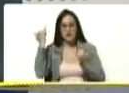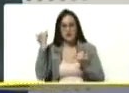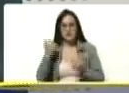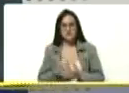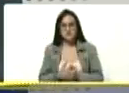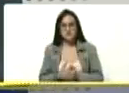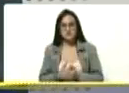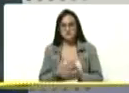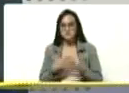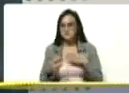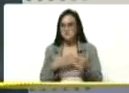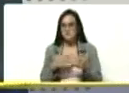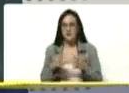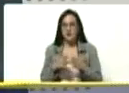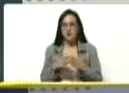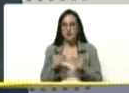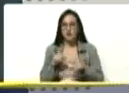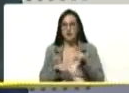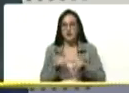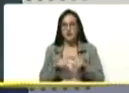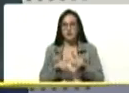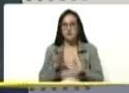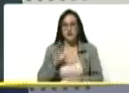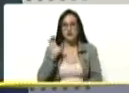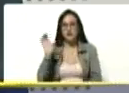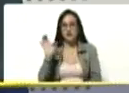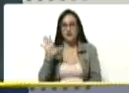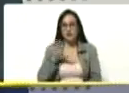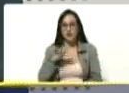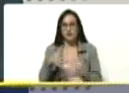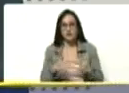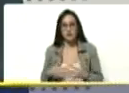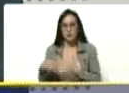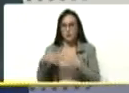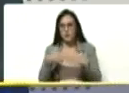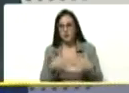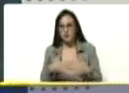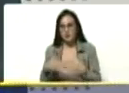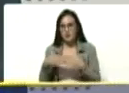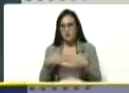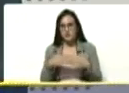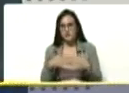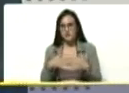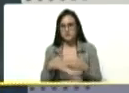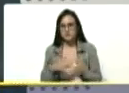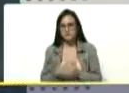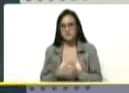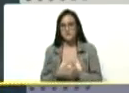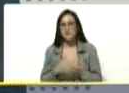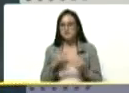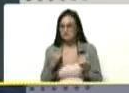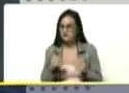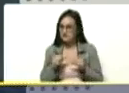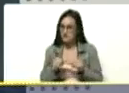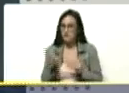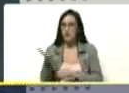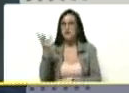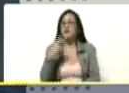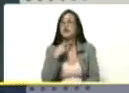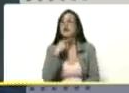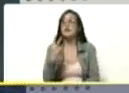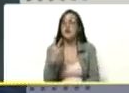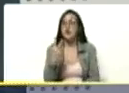a pesar de todas las posiciones del Estado del Norte, ends this unjust blockade against, y vamos a seguir alzando nuestras